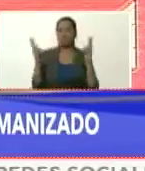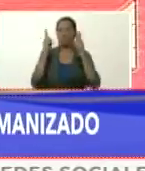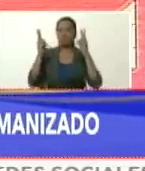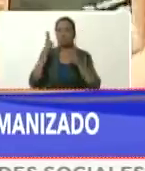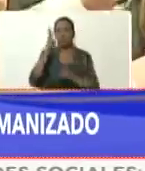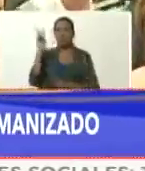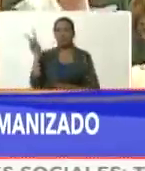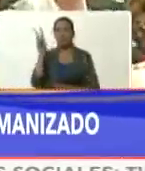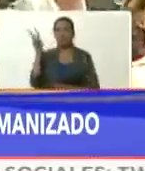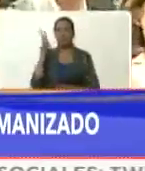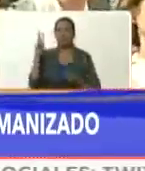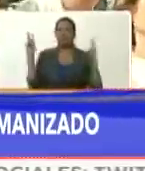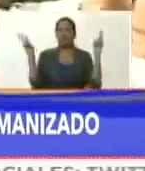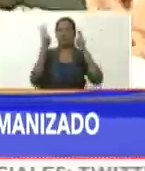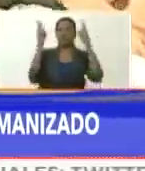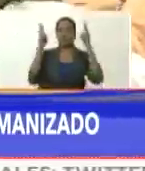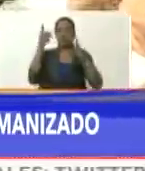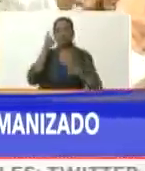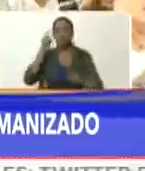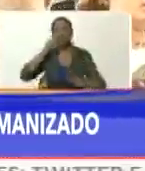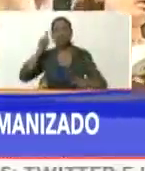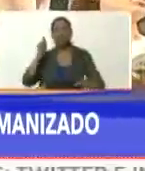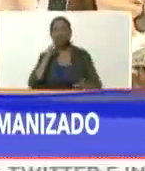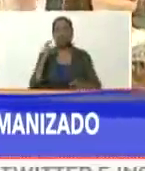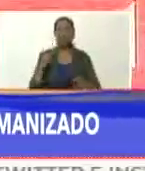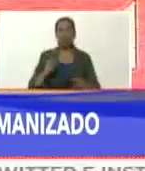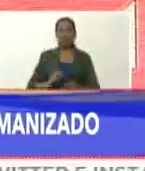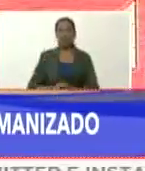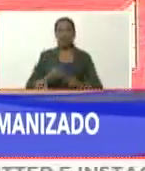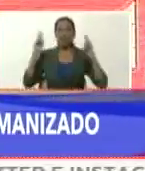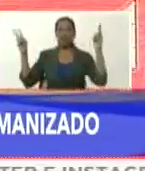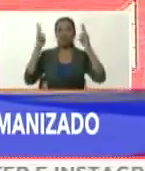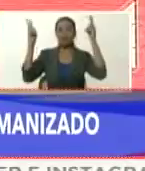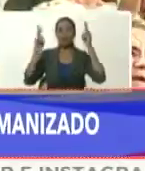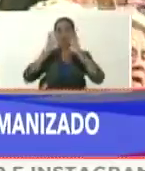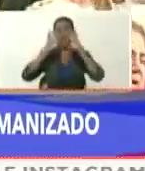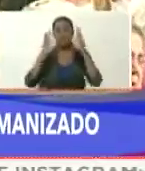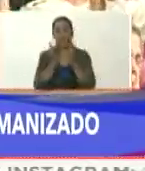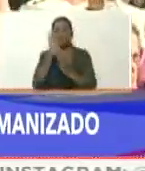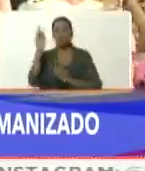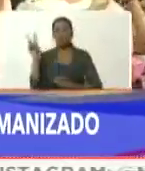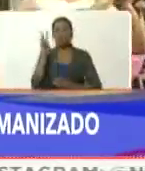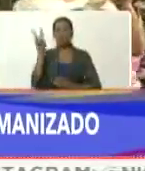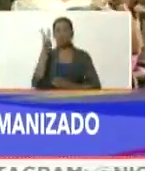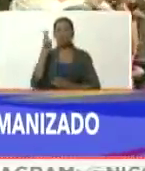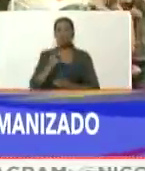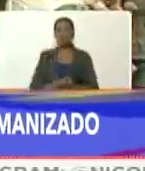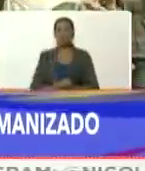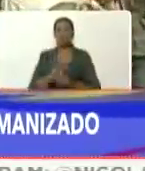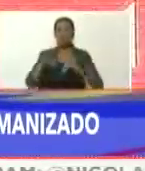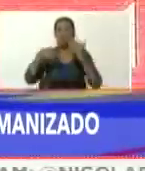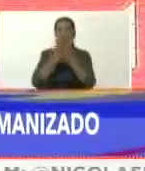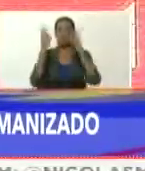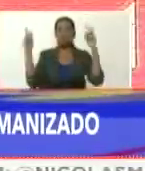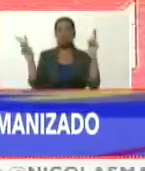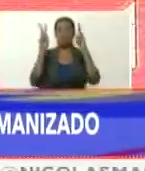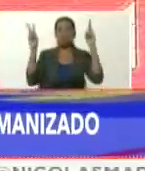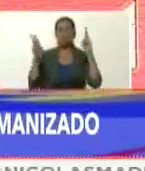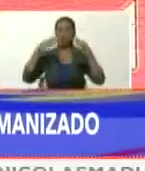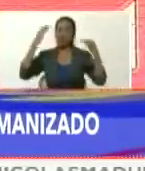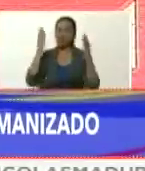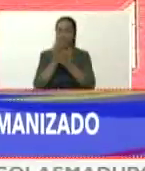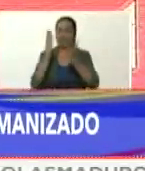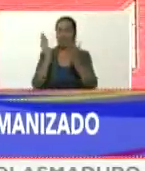Venezuela! ¡Que viva la mujer embarazada! ¡Que viva la familia venezolana! ¡Hasta la victoria